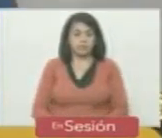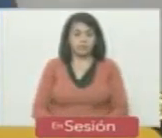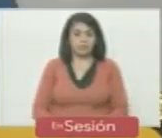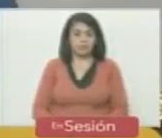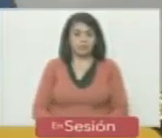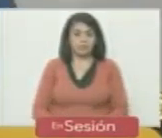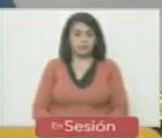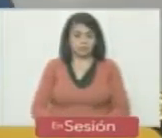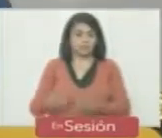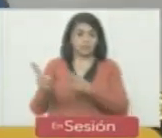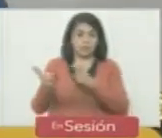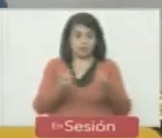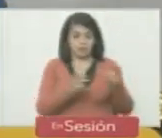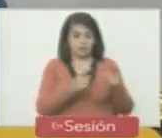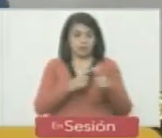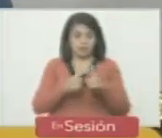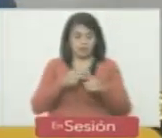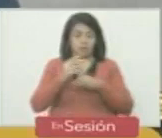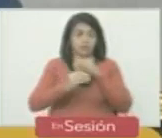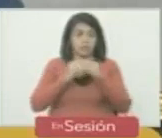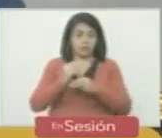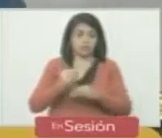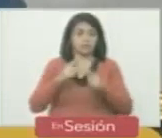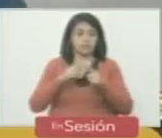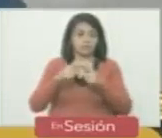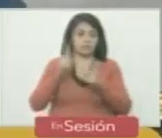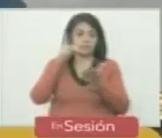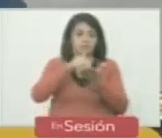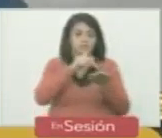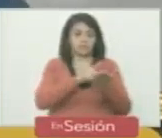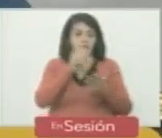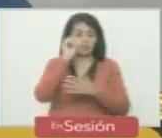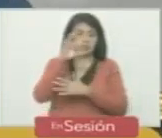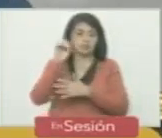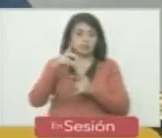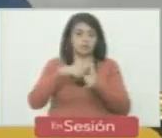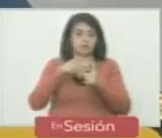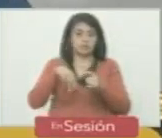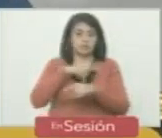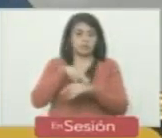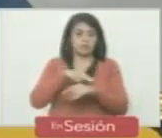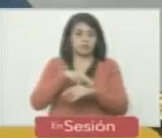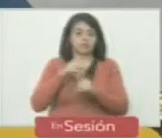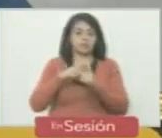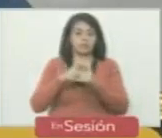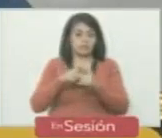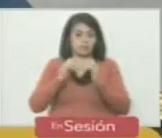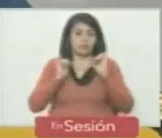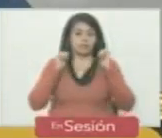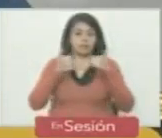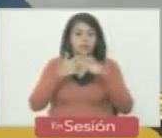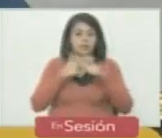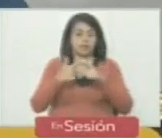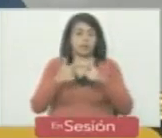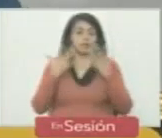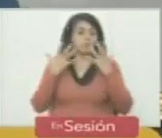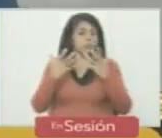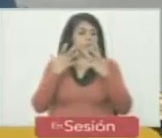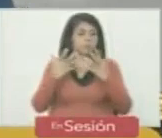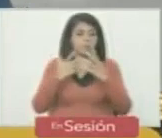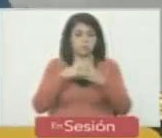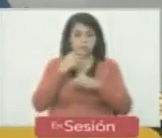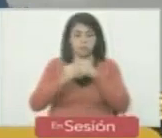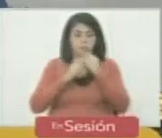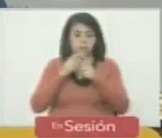nuestros invitados especiales y llegaron a esta Asamblea Nacional encabezando una